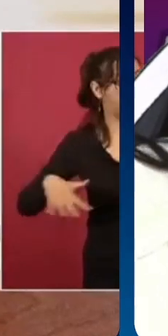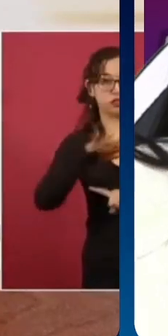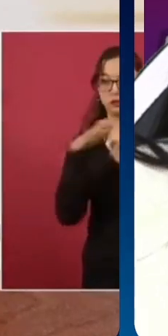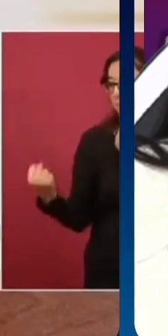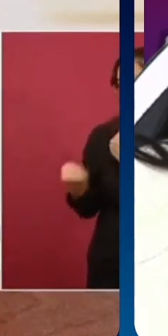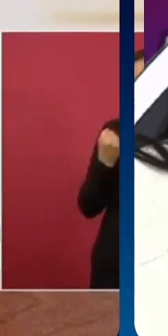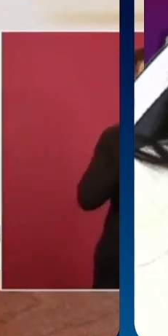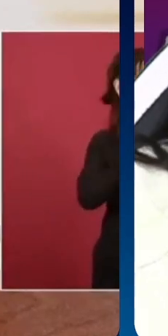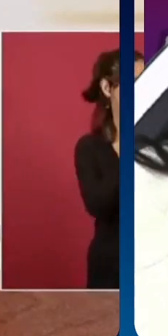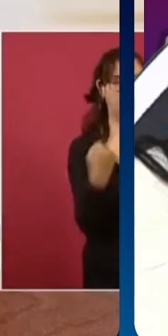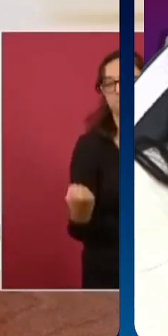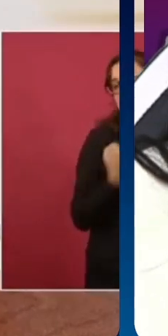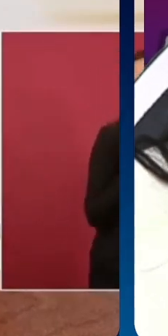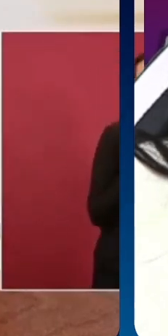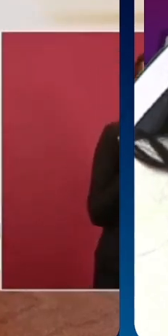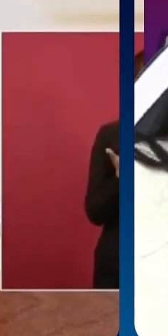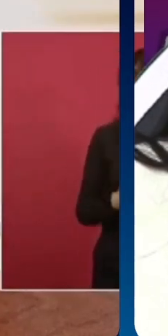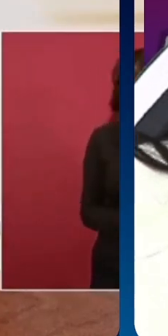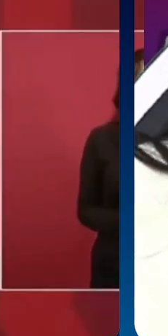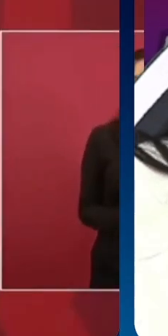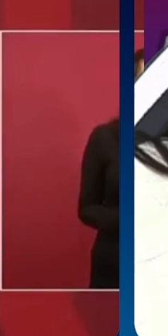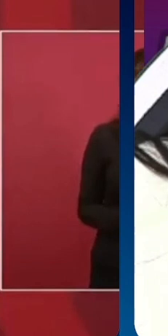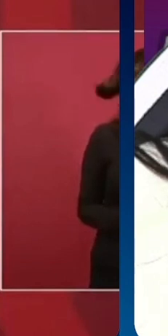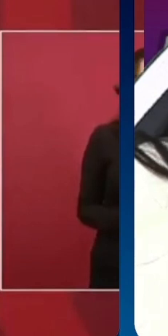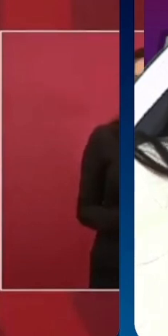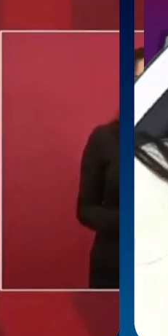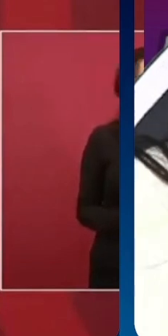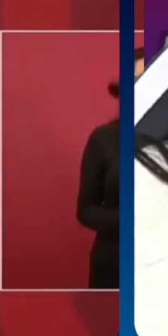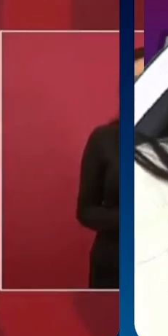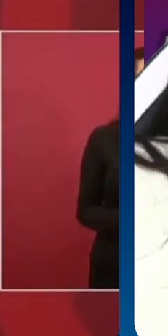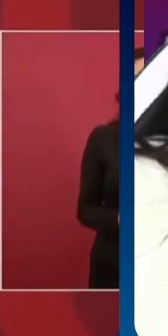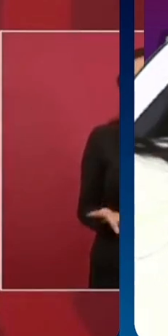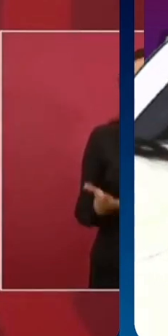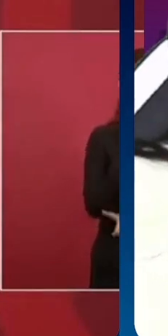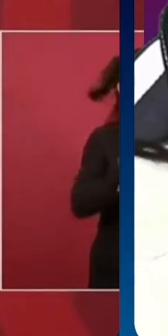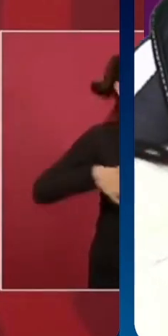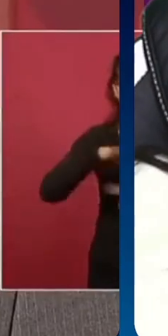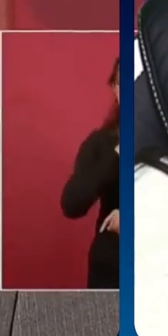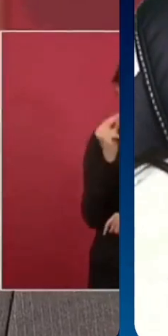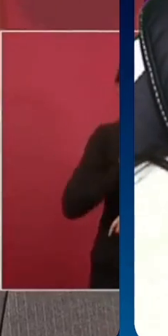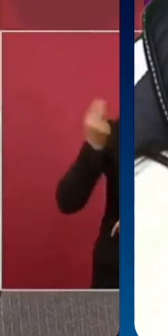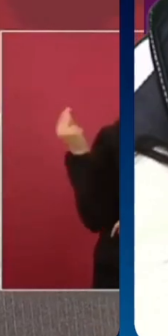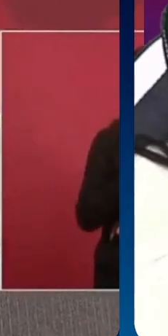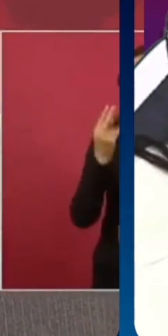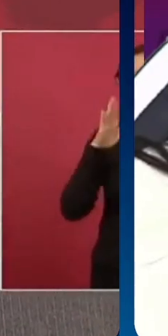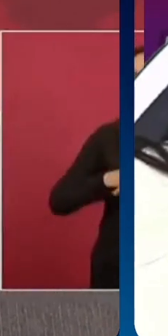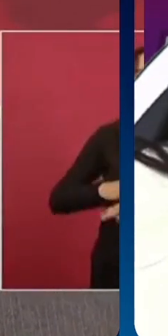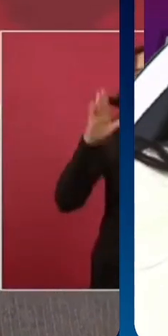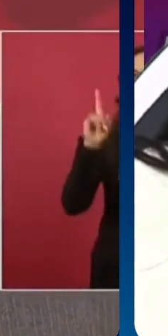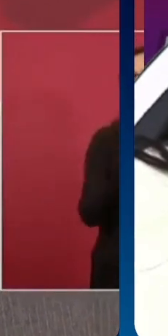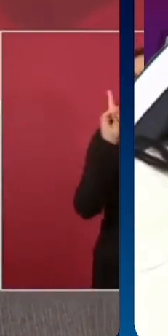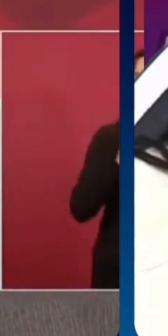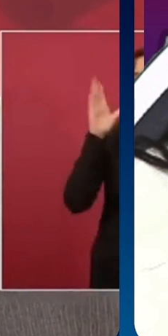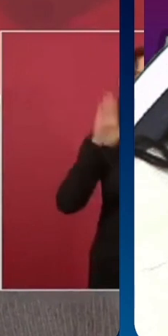yo soy el que tengo la última palabra. Argumentando que son momentos de unidad. Hay una crisis a nivel internacional que si no nos